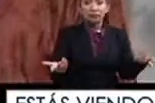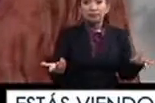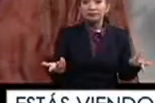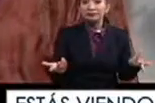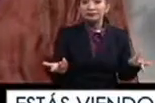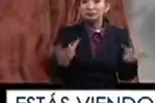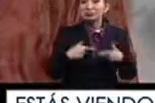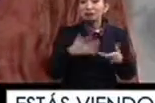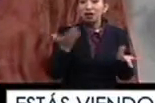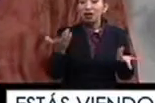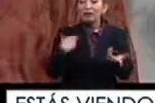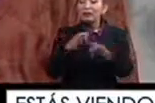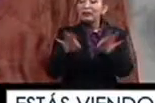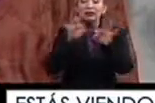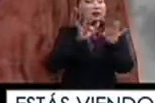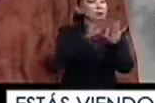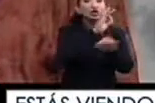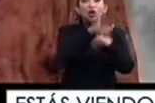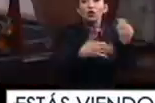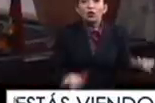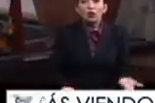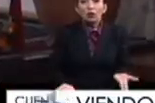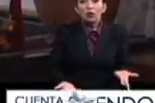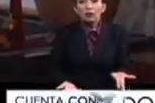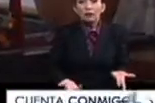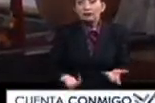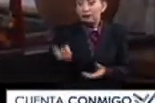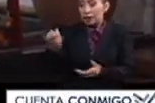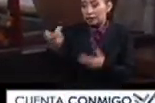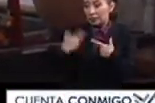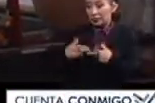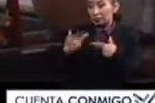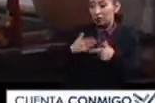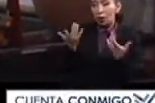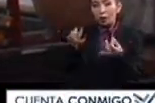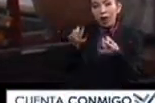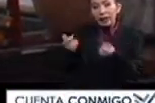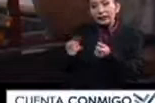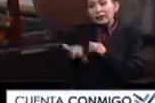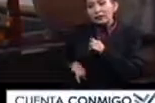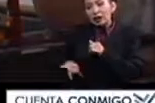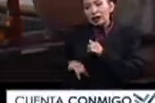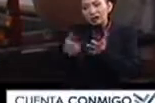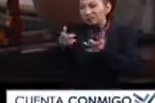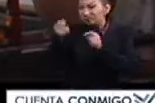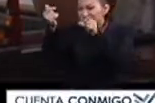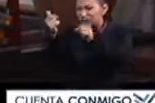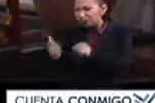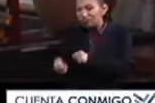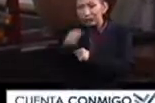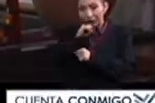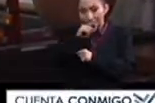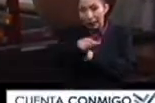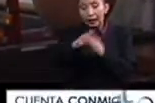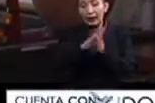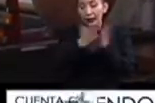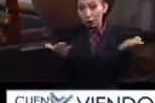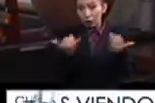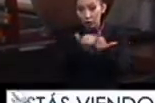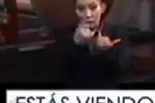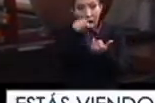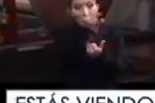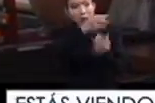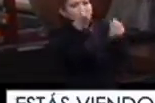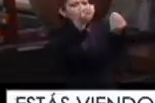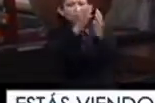deslindar, ¿no? Y esa, digamos, falta de calidad para expresarse o para interesarse por cosas, ¿no le ha pasado también a la literatura? ¿No